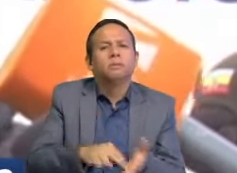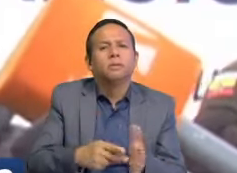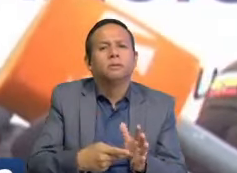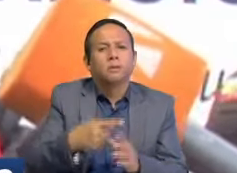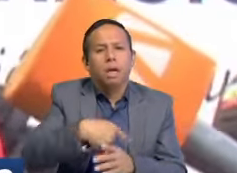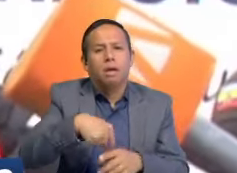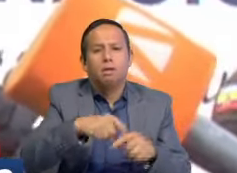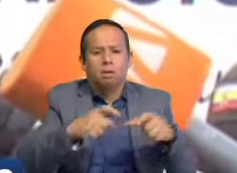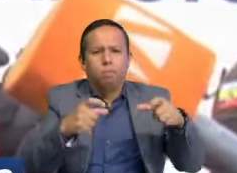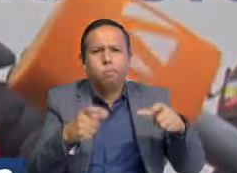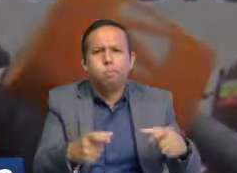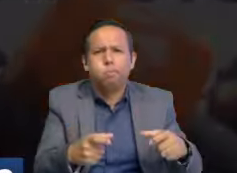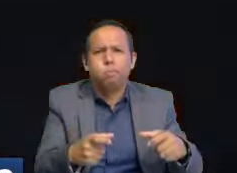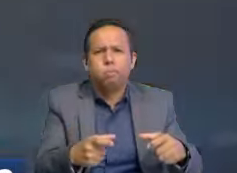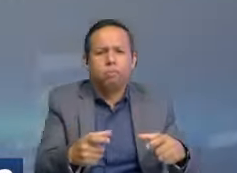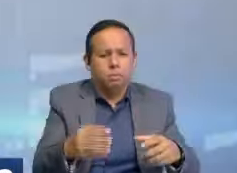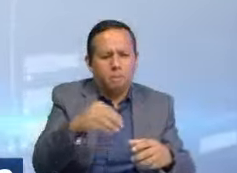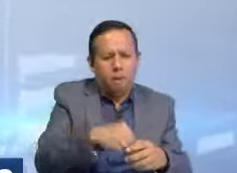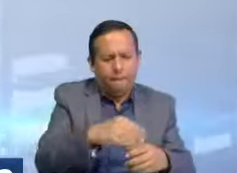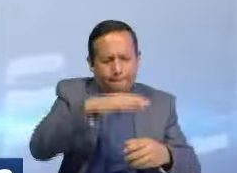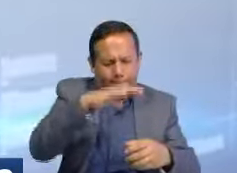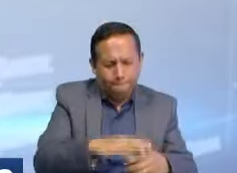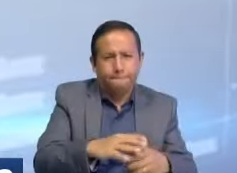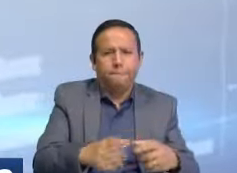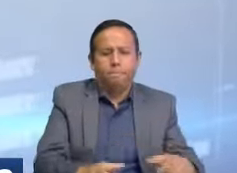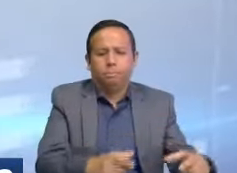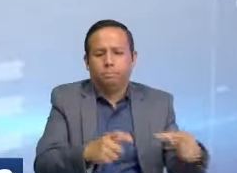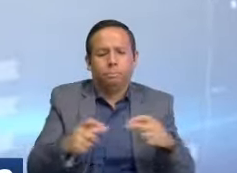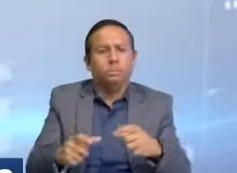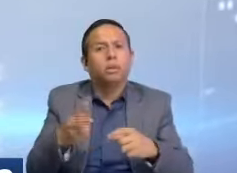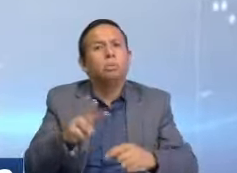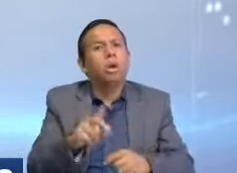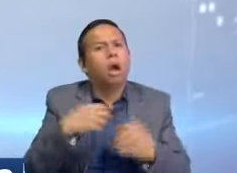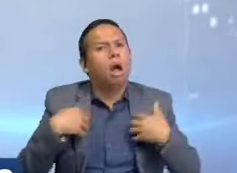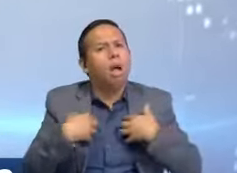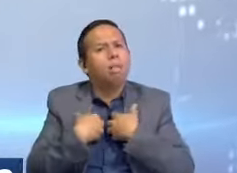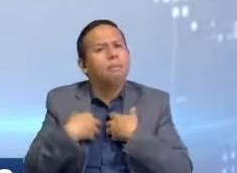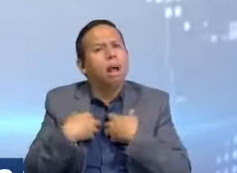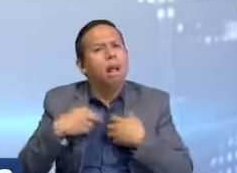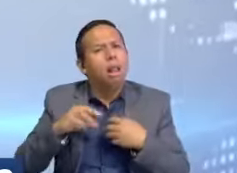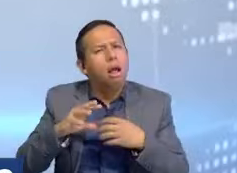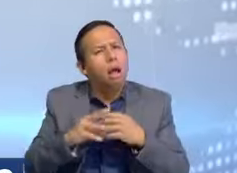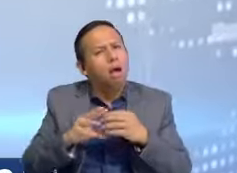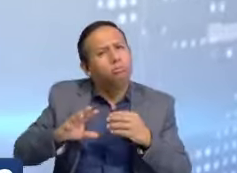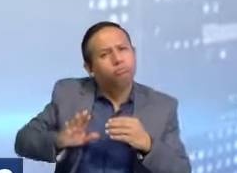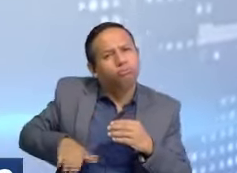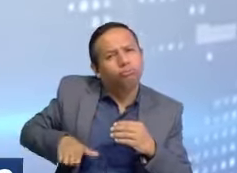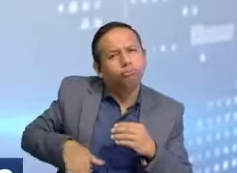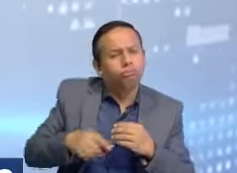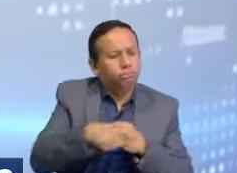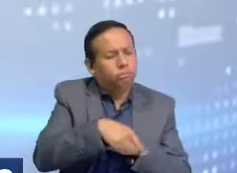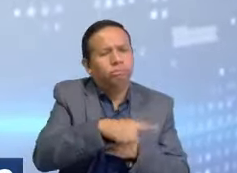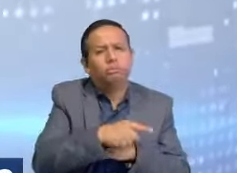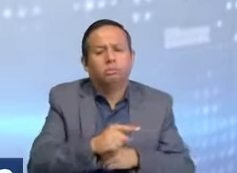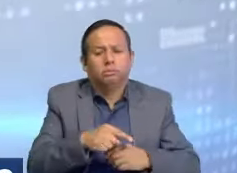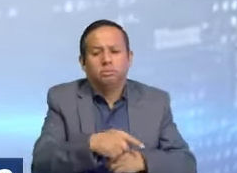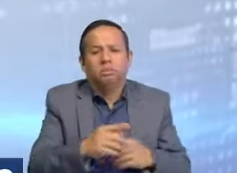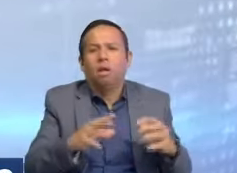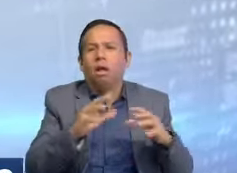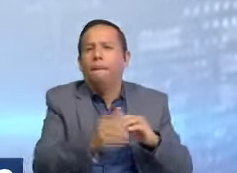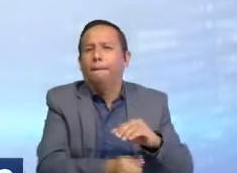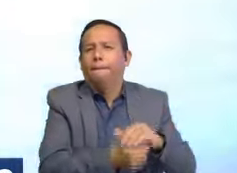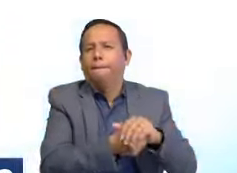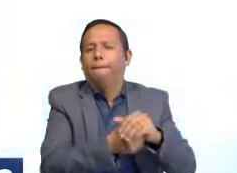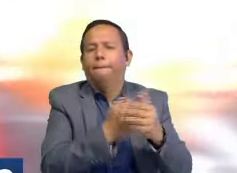hacer ladrillos de coca. Incluso una ardilla fue rescatada por los policías. El animal era considerado una mascota y